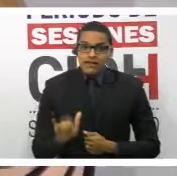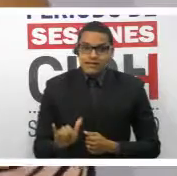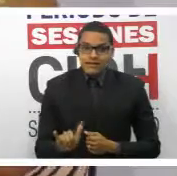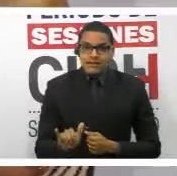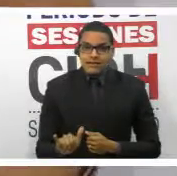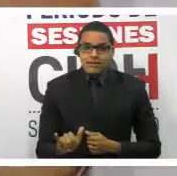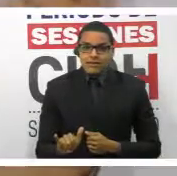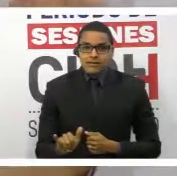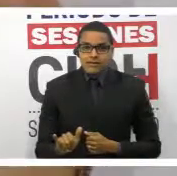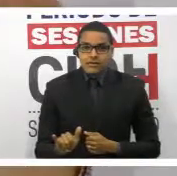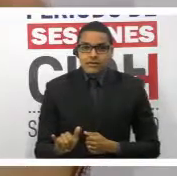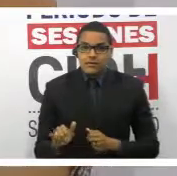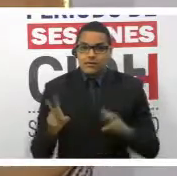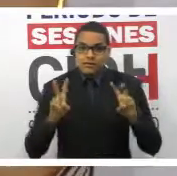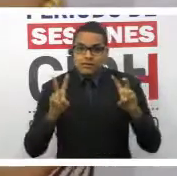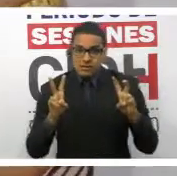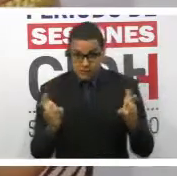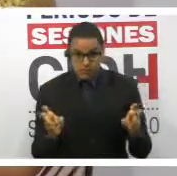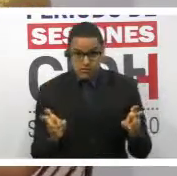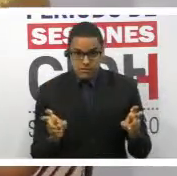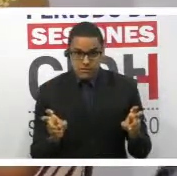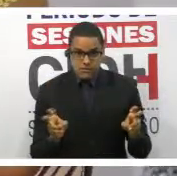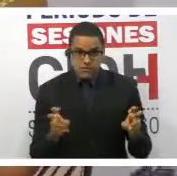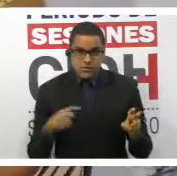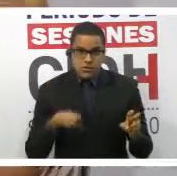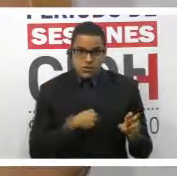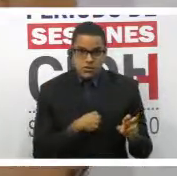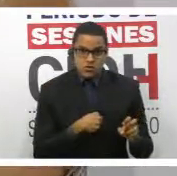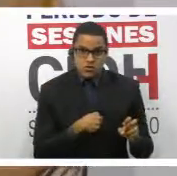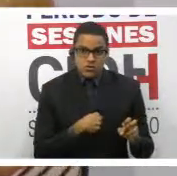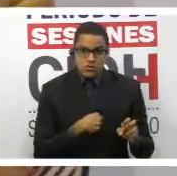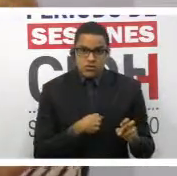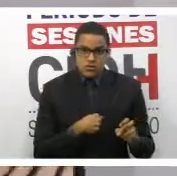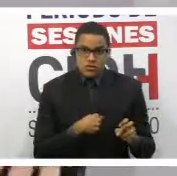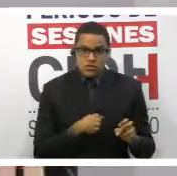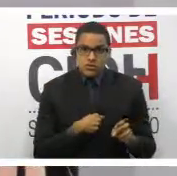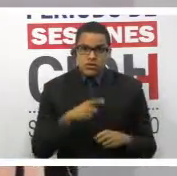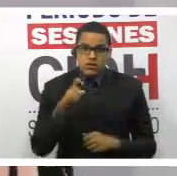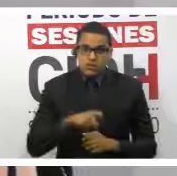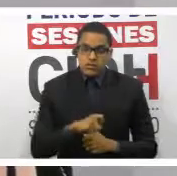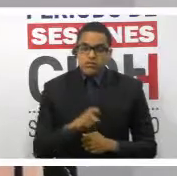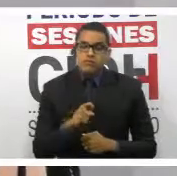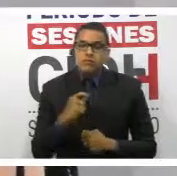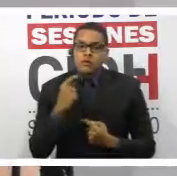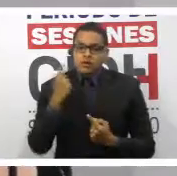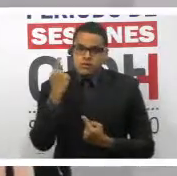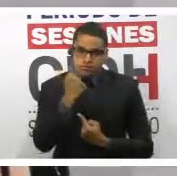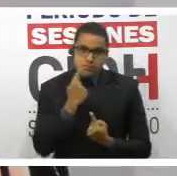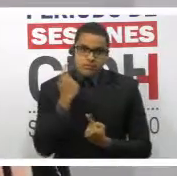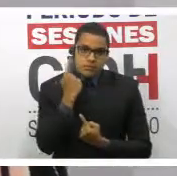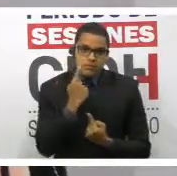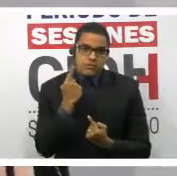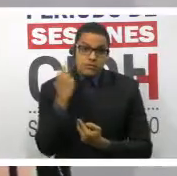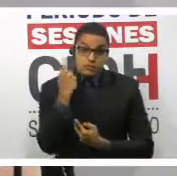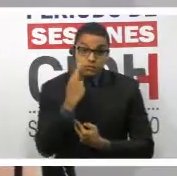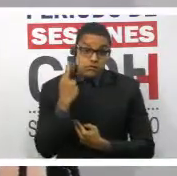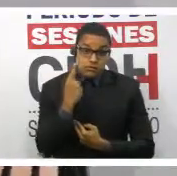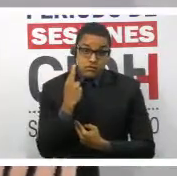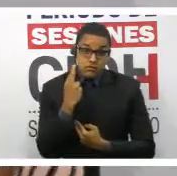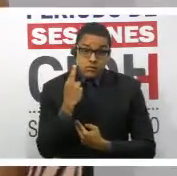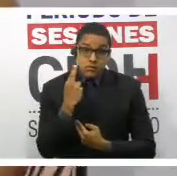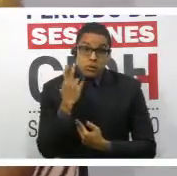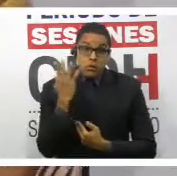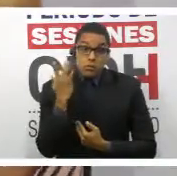es un tema que nos nos lleva a una a la necesidad de un análisis